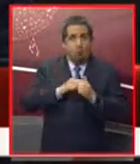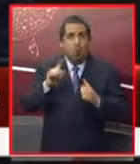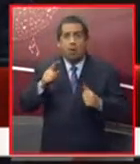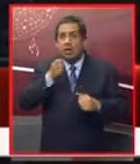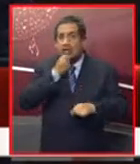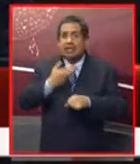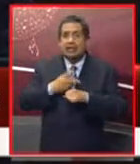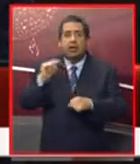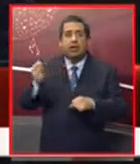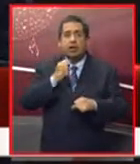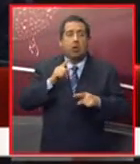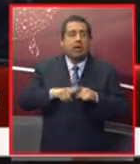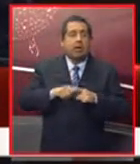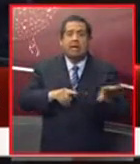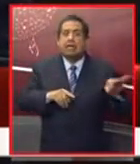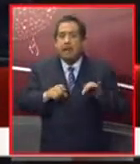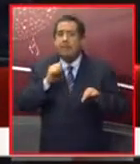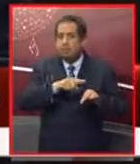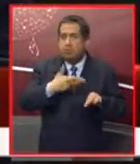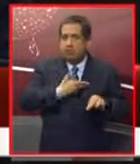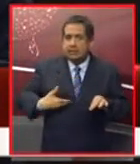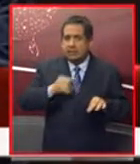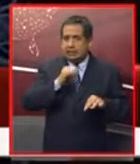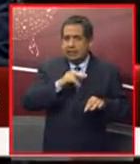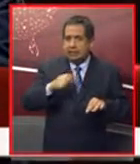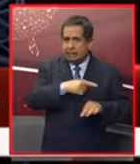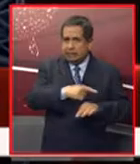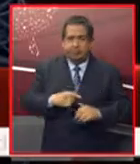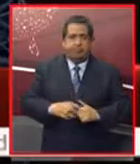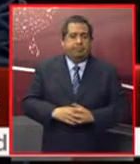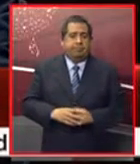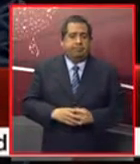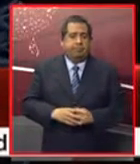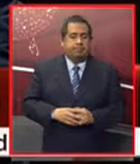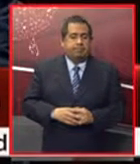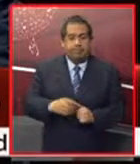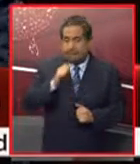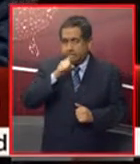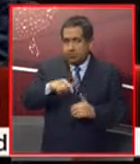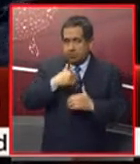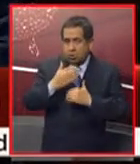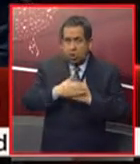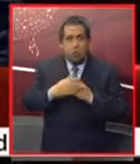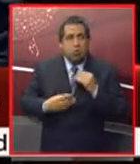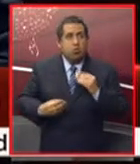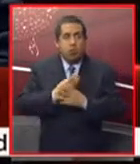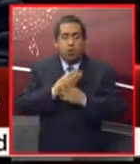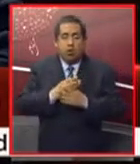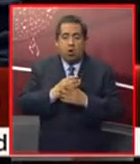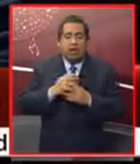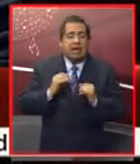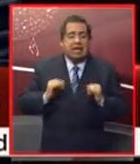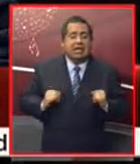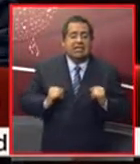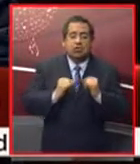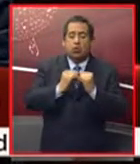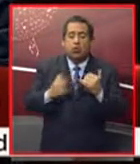del presidente del instituto. Así como la creación del Instituto Nacional del